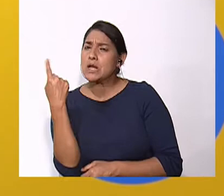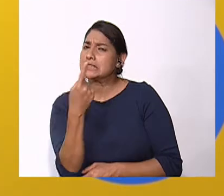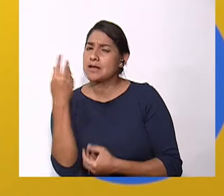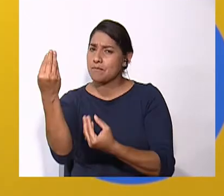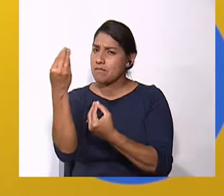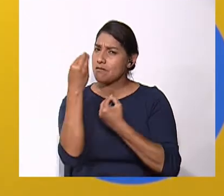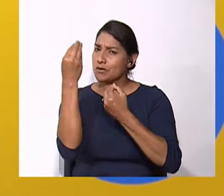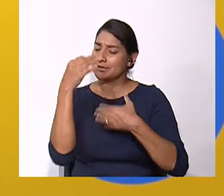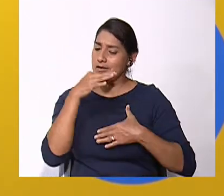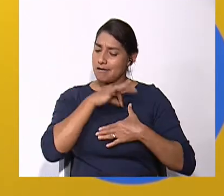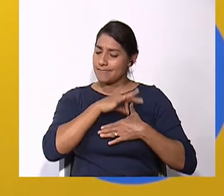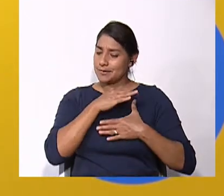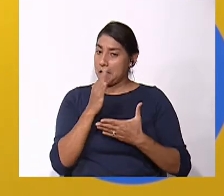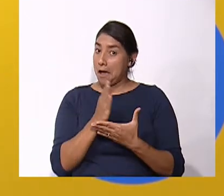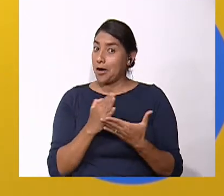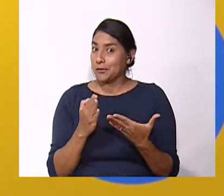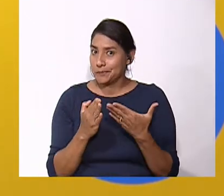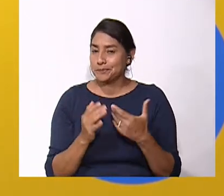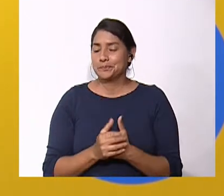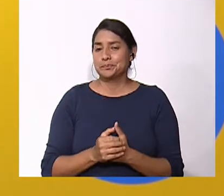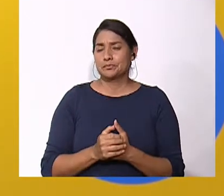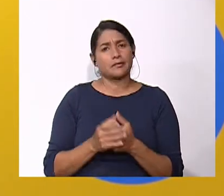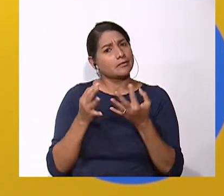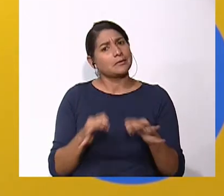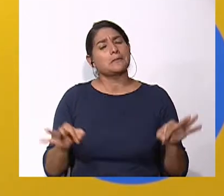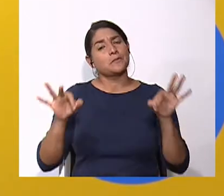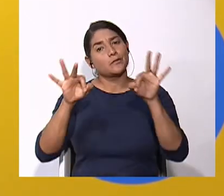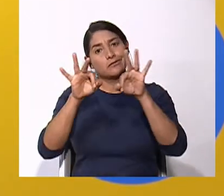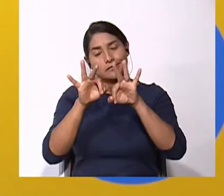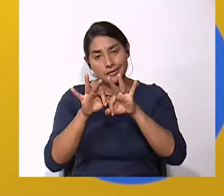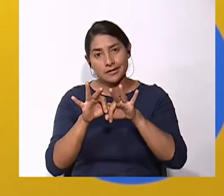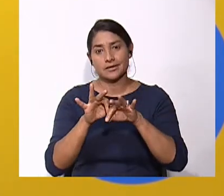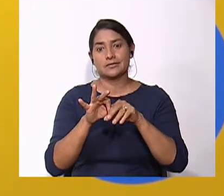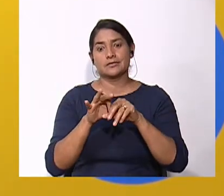una moraleja. Y qué importante.